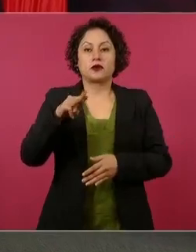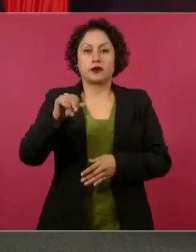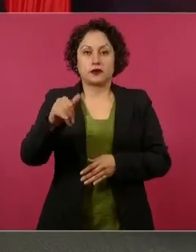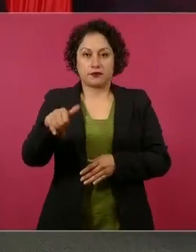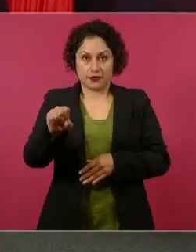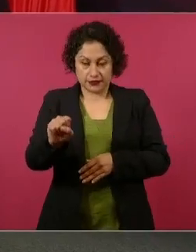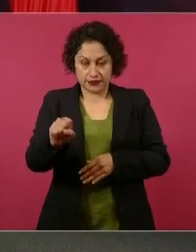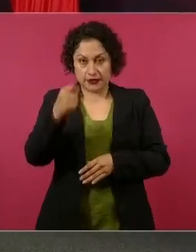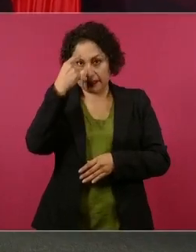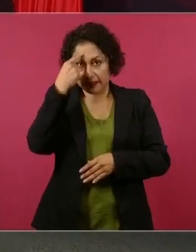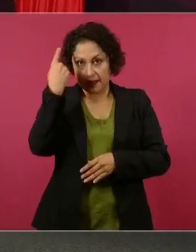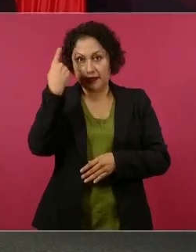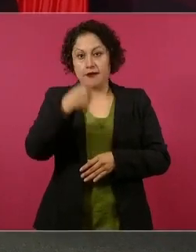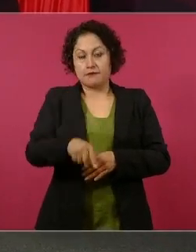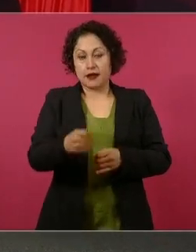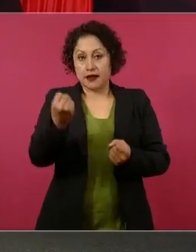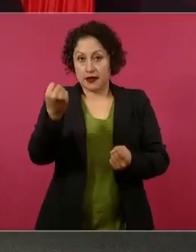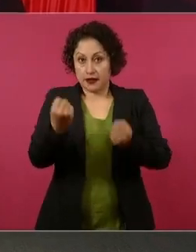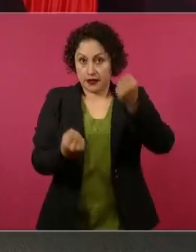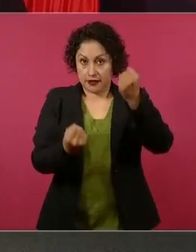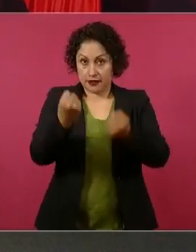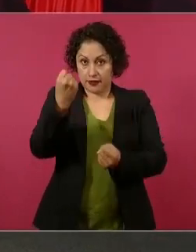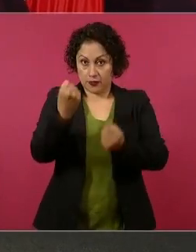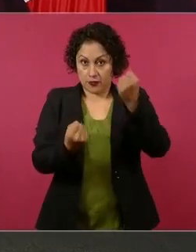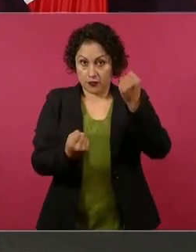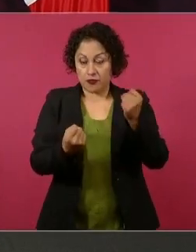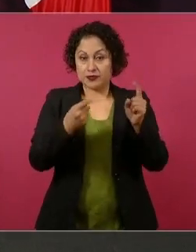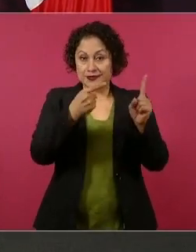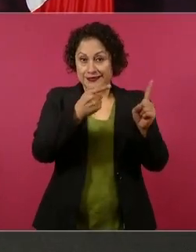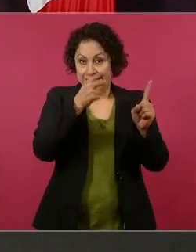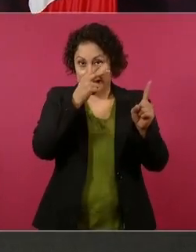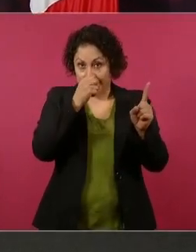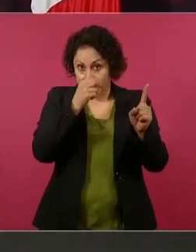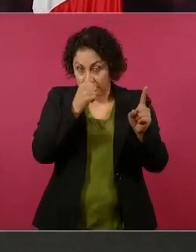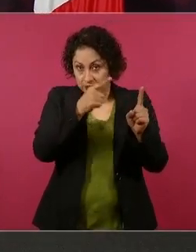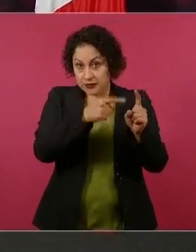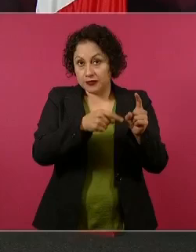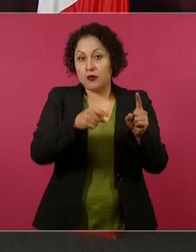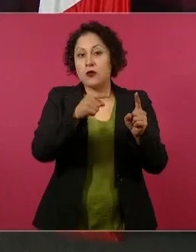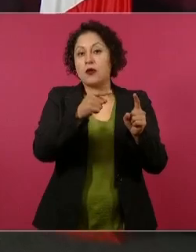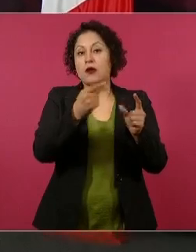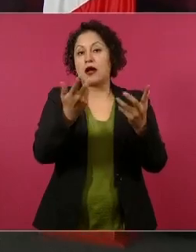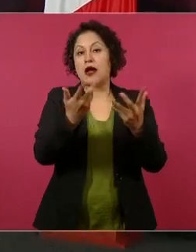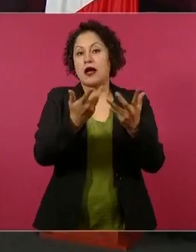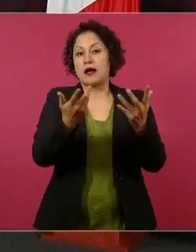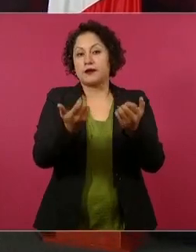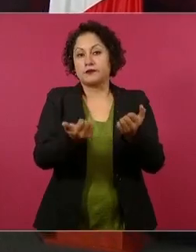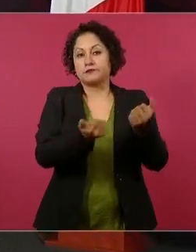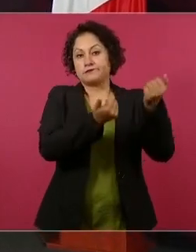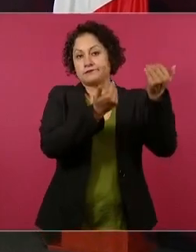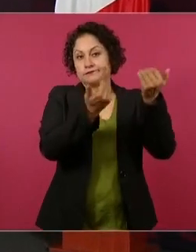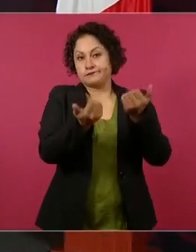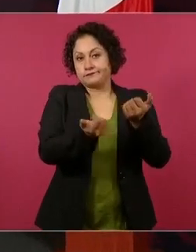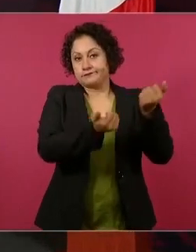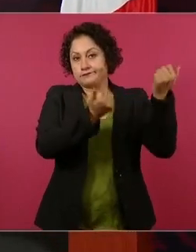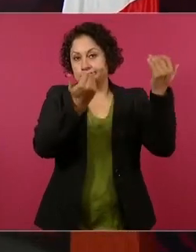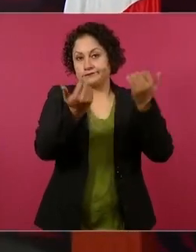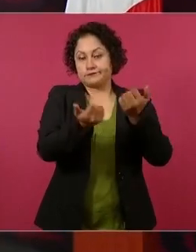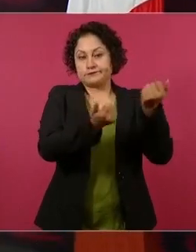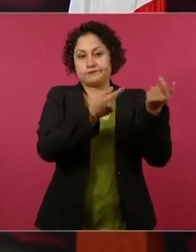de los automóviles que se producen en Hermosillo, porque se está rehabilitando el